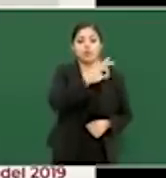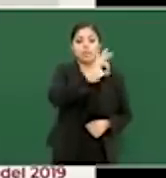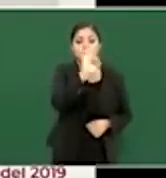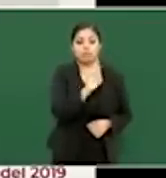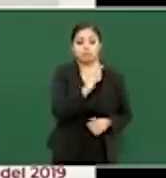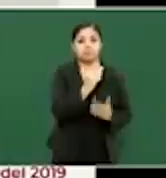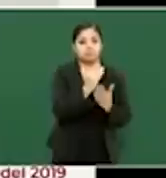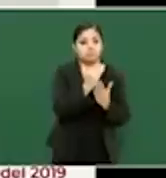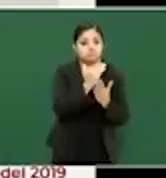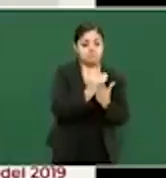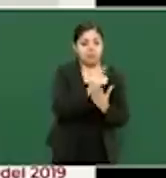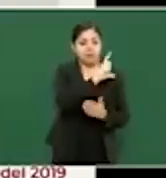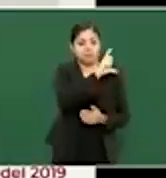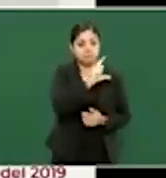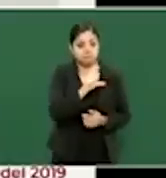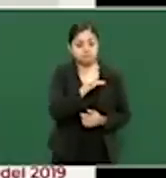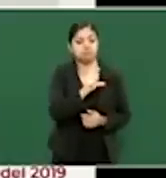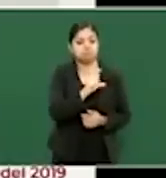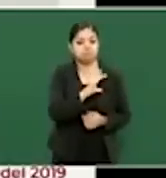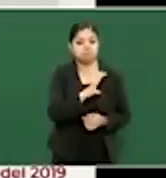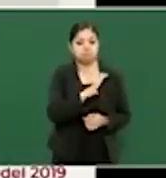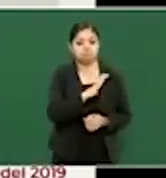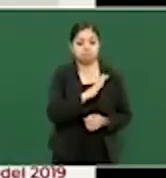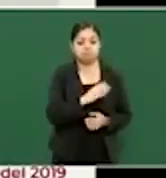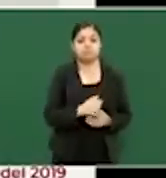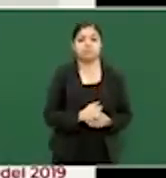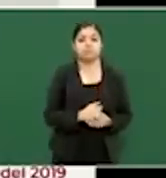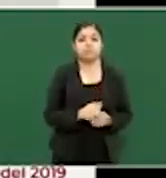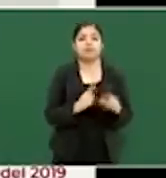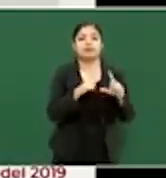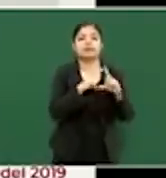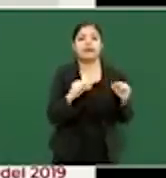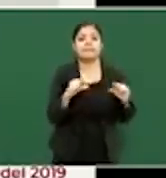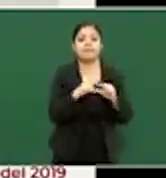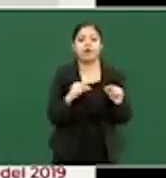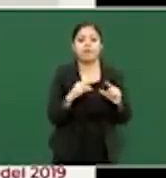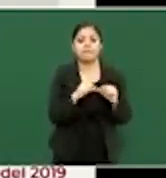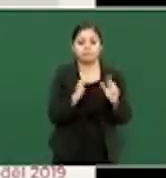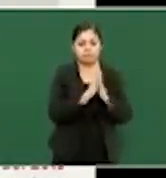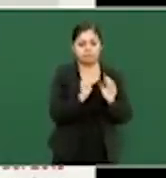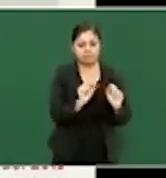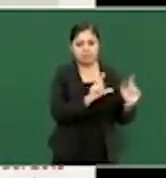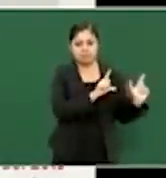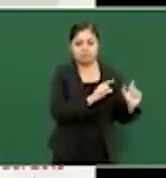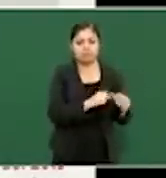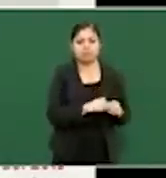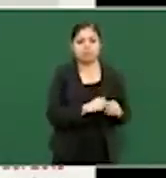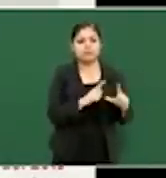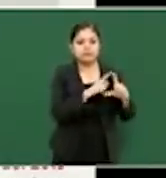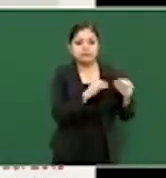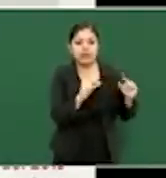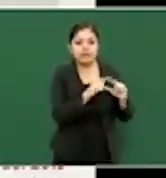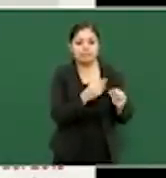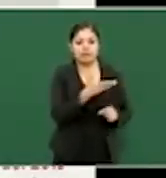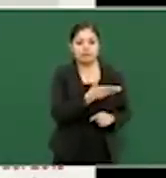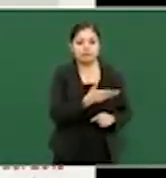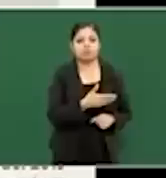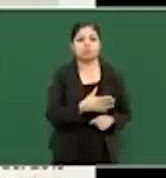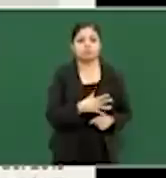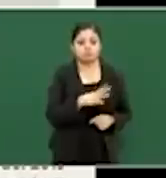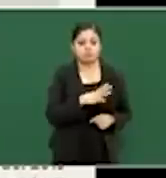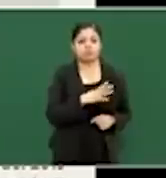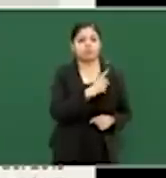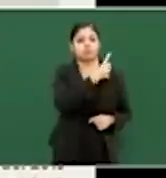34.7% menos de incidencia delictiva. En Zapopan, la que sigue, por favor. Zapopan, también